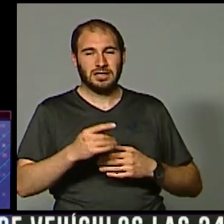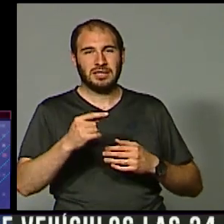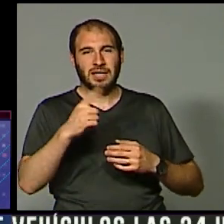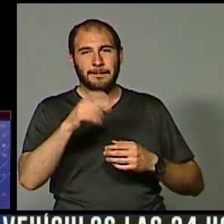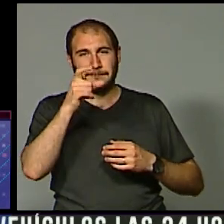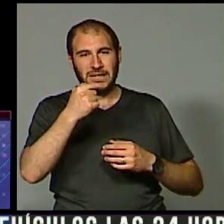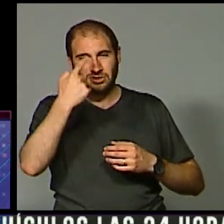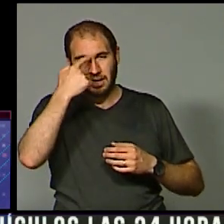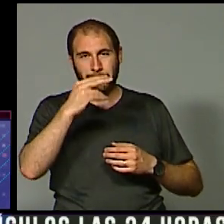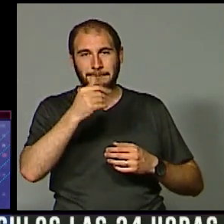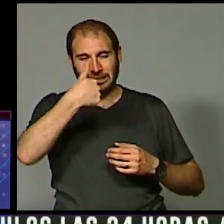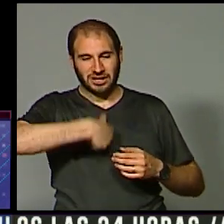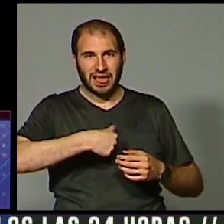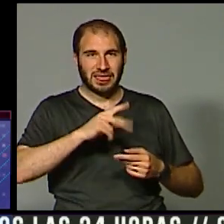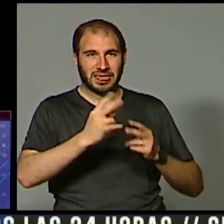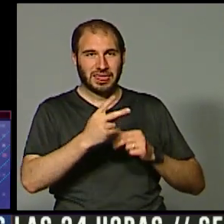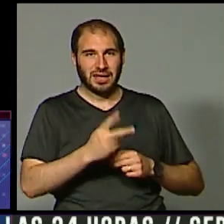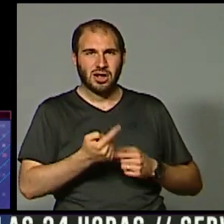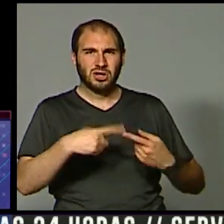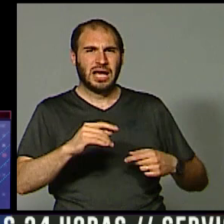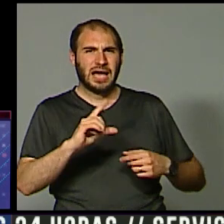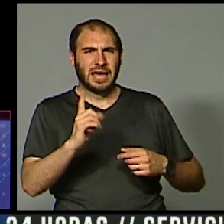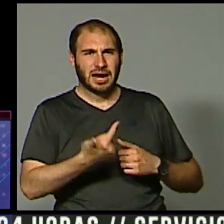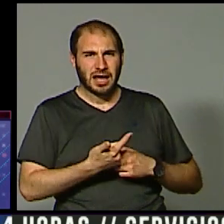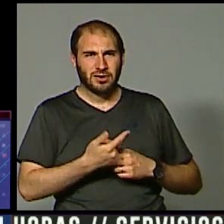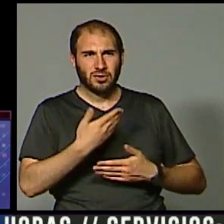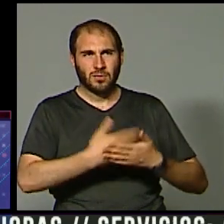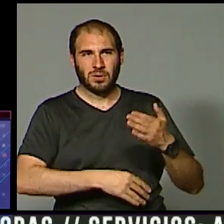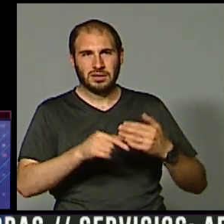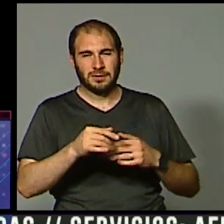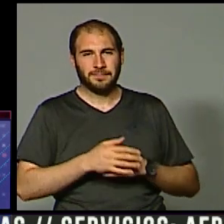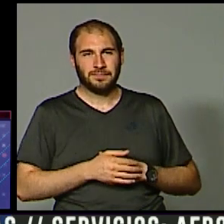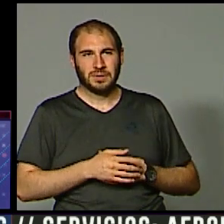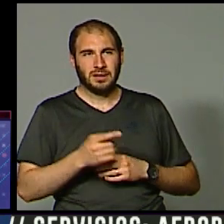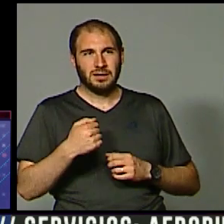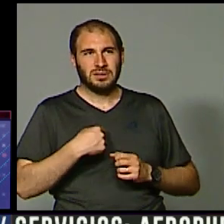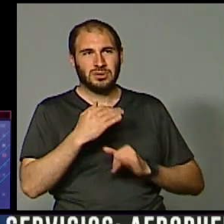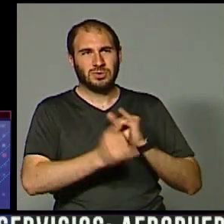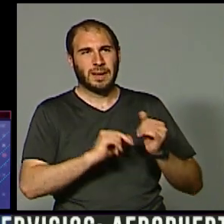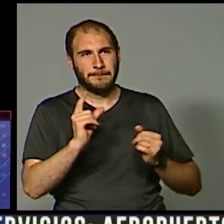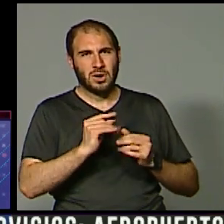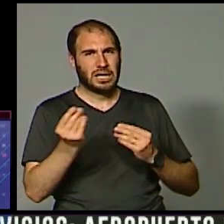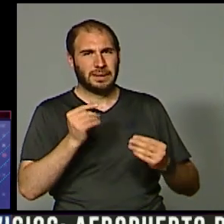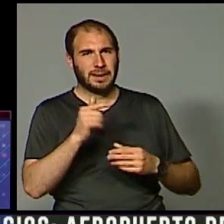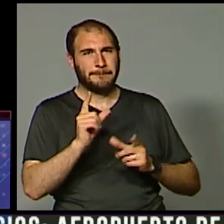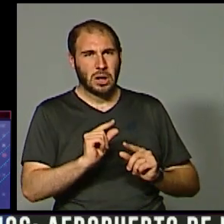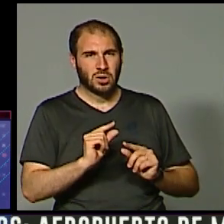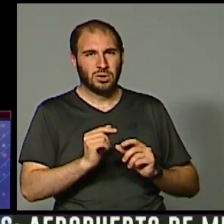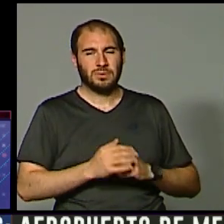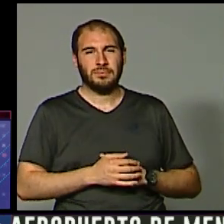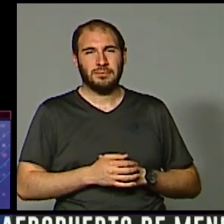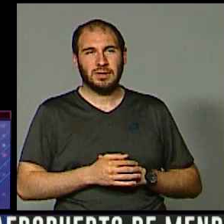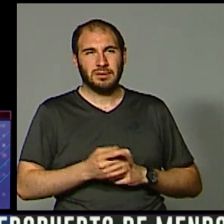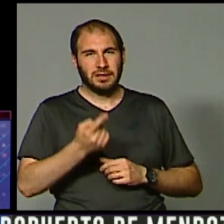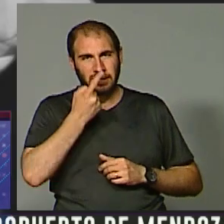de la personalidad, o ella cuenta que es algo raro que le han diagnosticado. No quiero mencionar mucho lo que le pasa porque